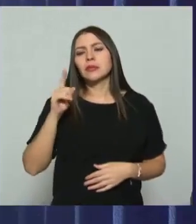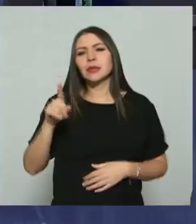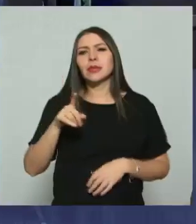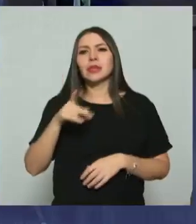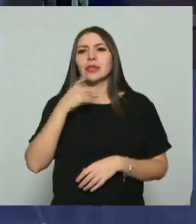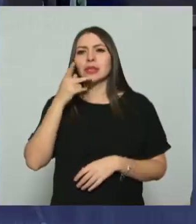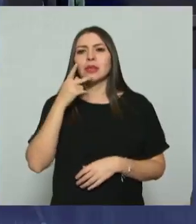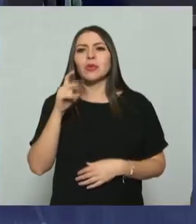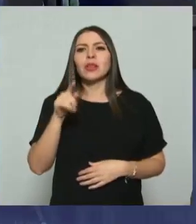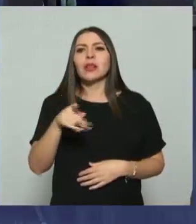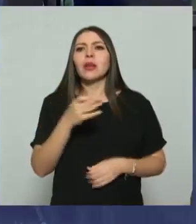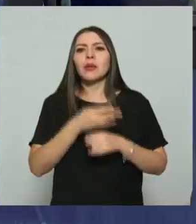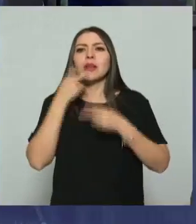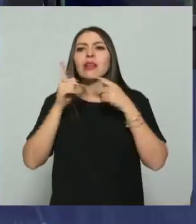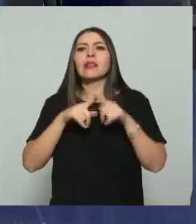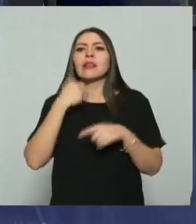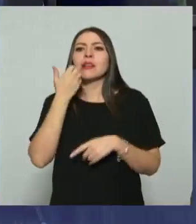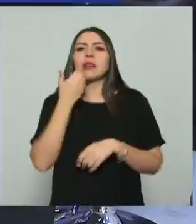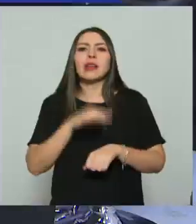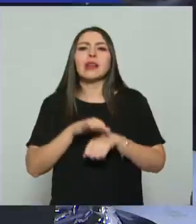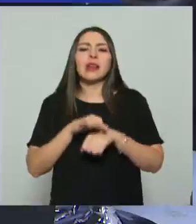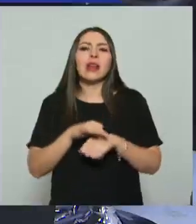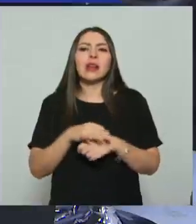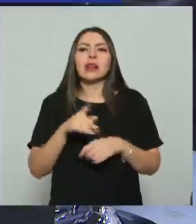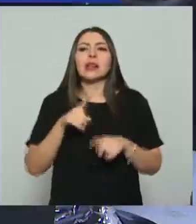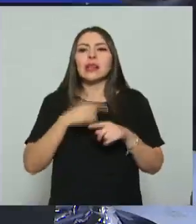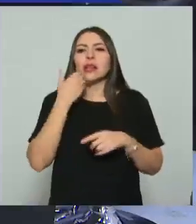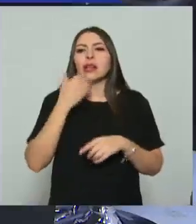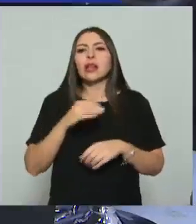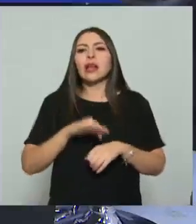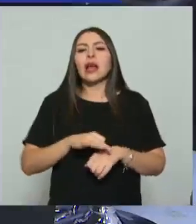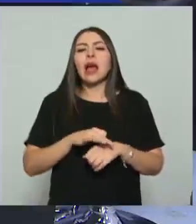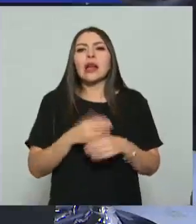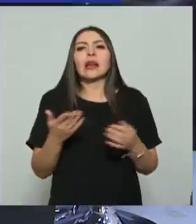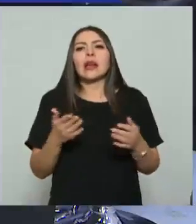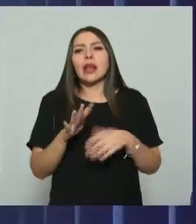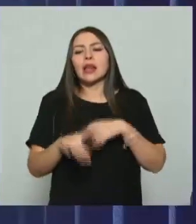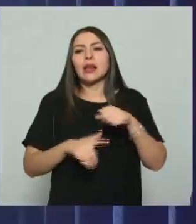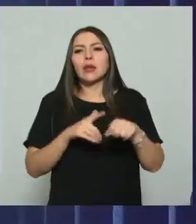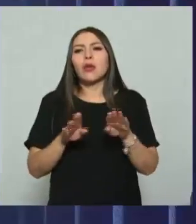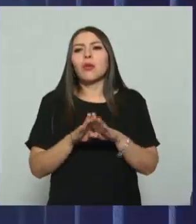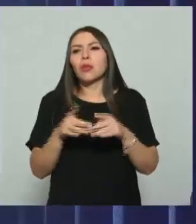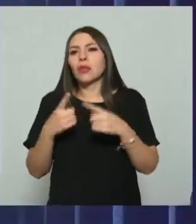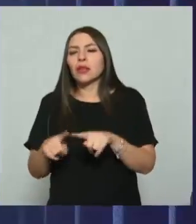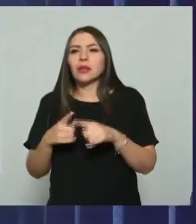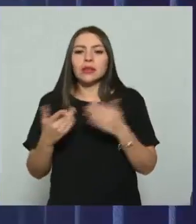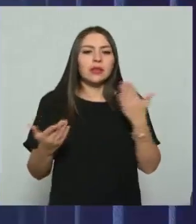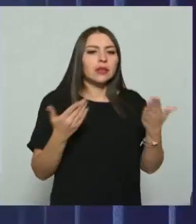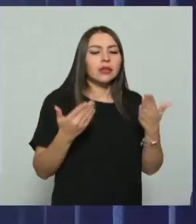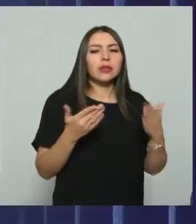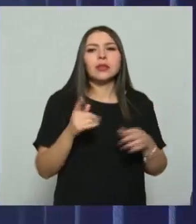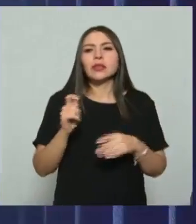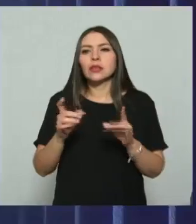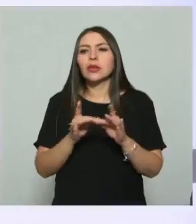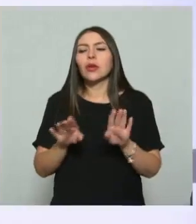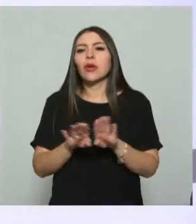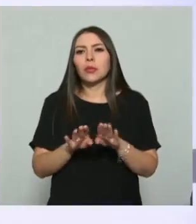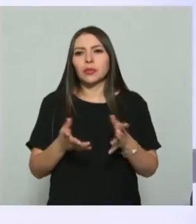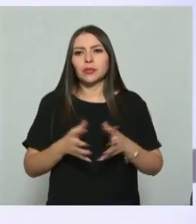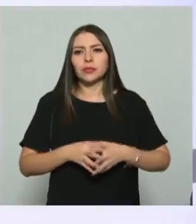pues ¿quién va a querer utilizar la proteína animal? Claro. ¿Cómo distinguir algo relacionado con la proteína animal?